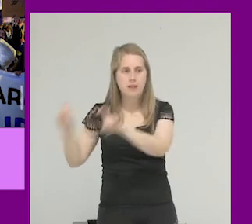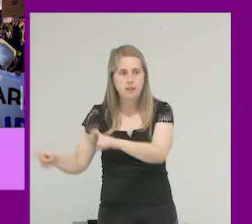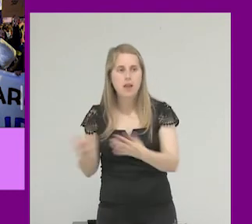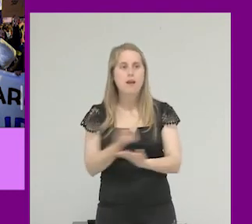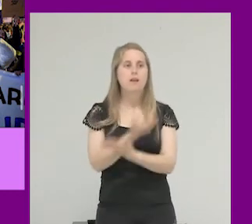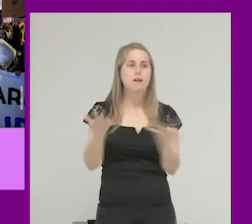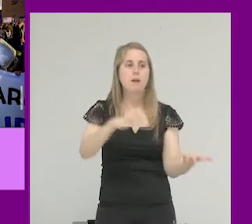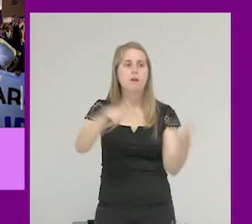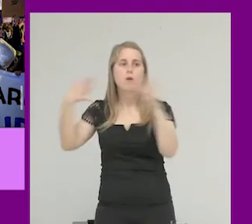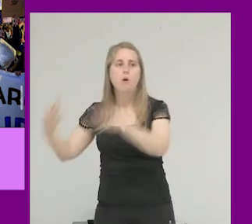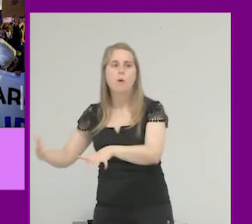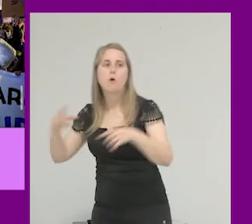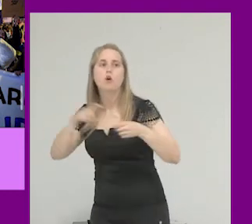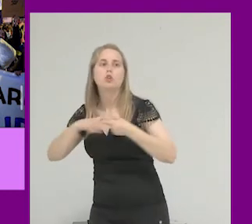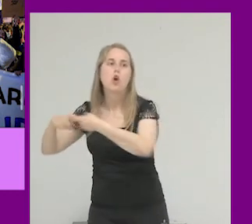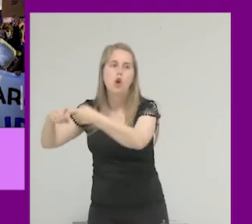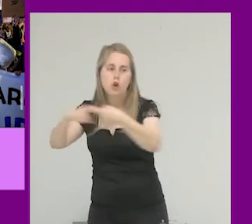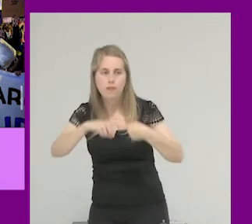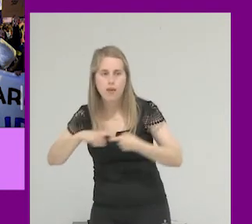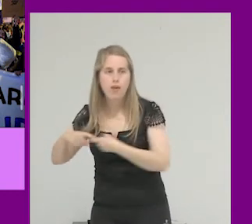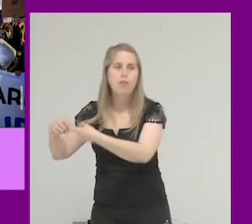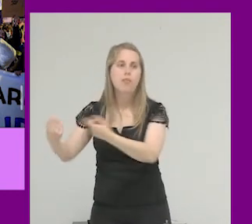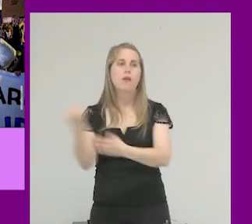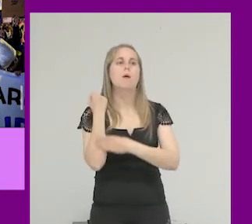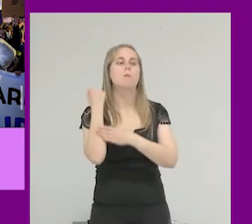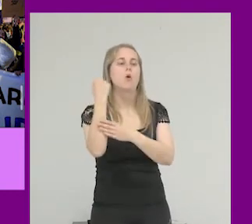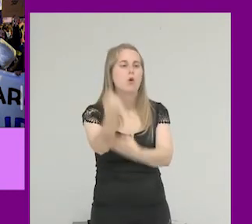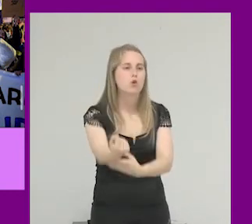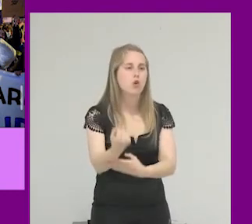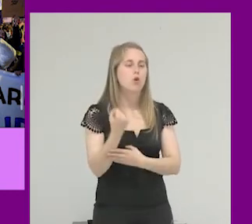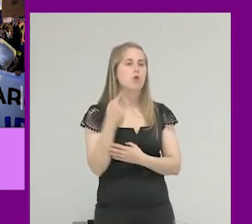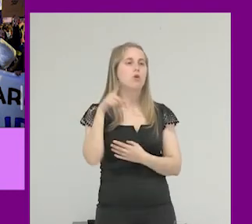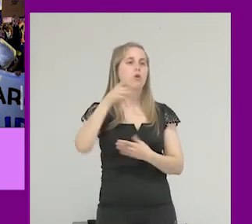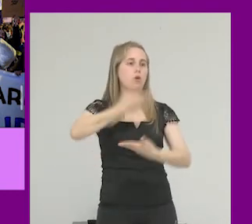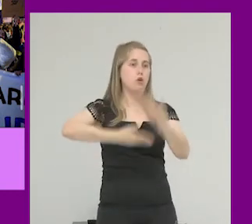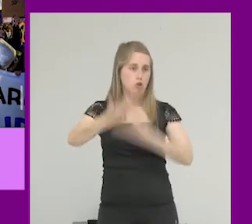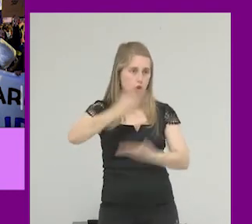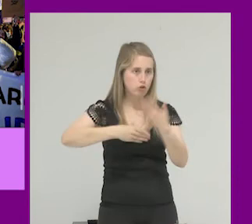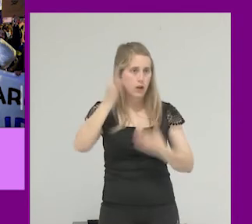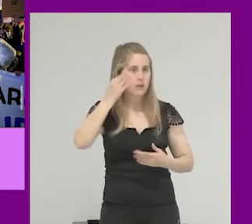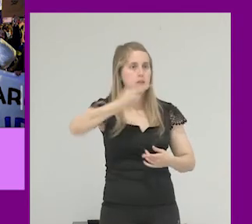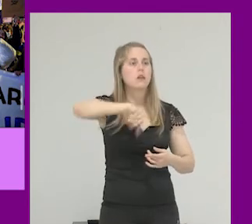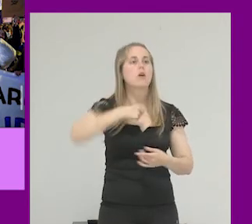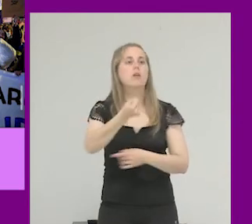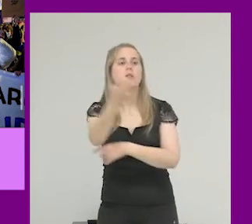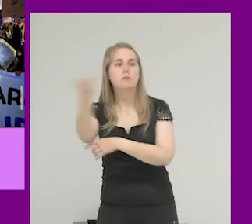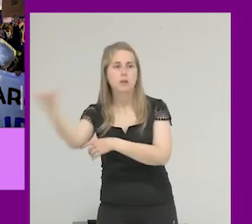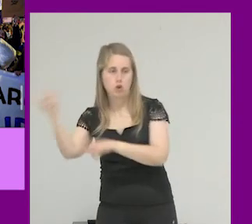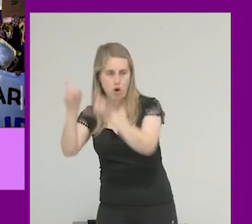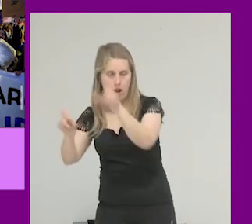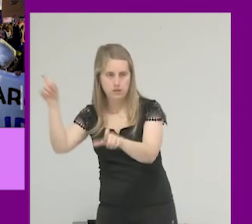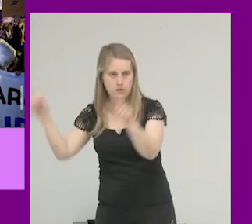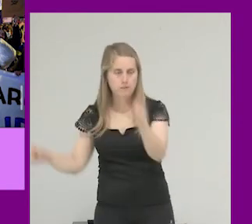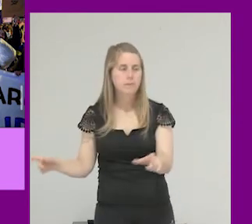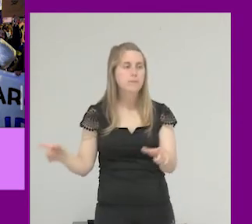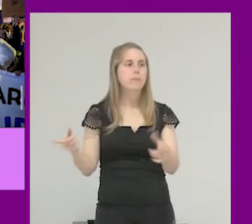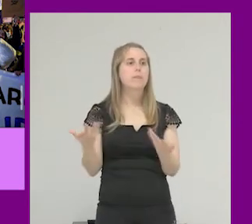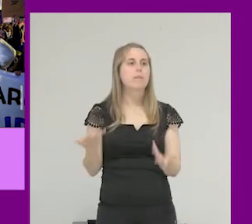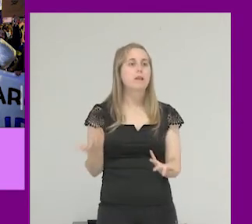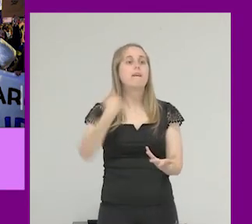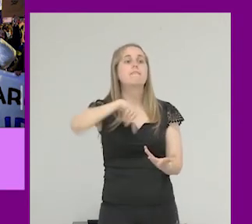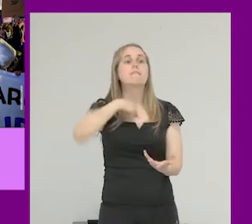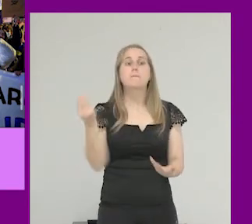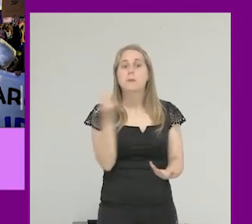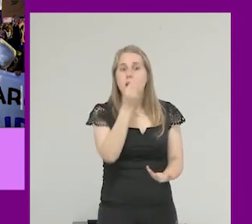la sororidad y el apoyo mutuo en las relaciones entre nosotras y con las demás personas. Lo deseable sería